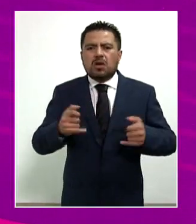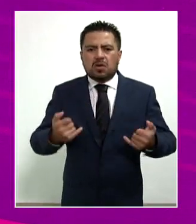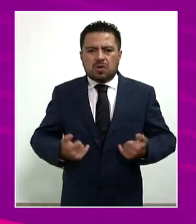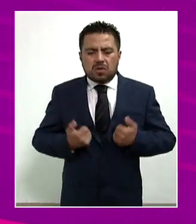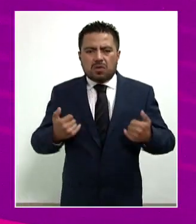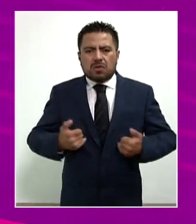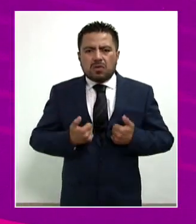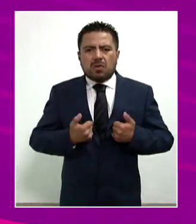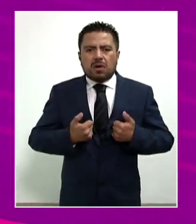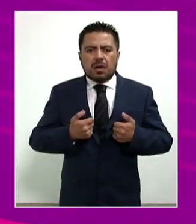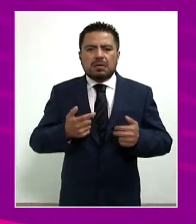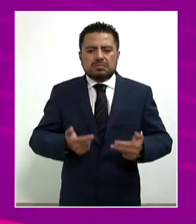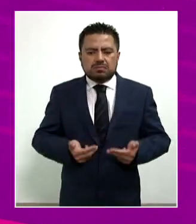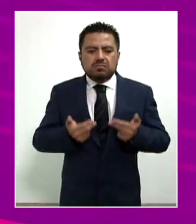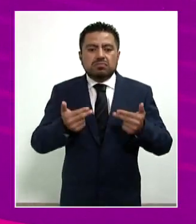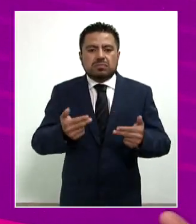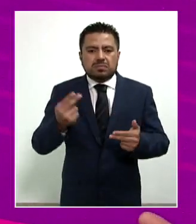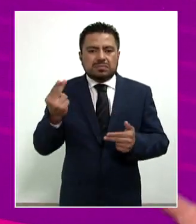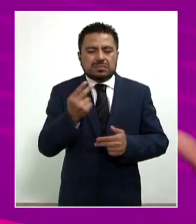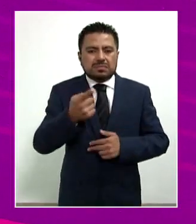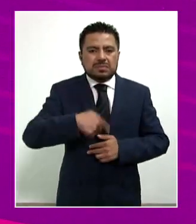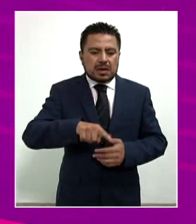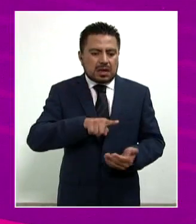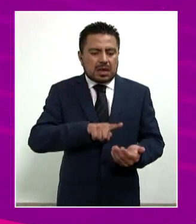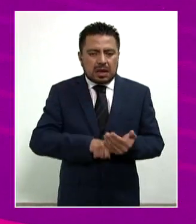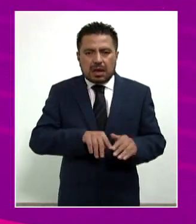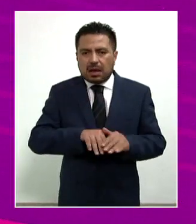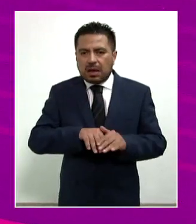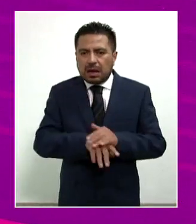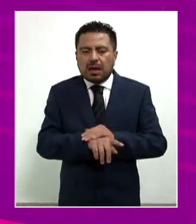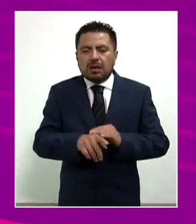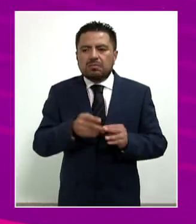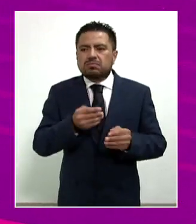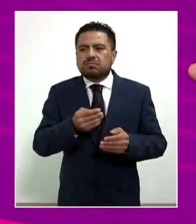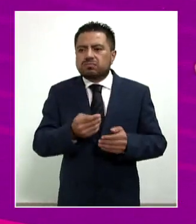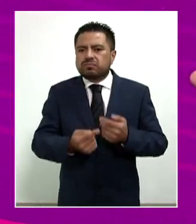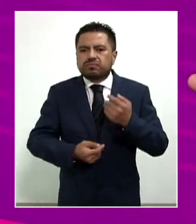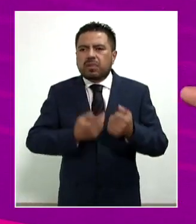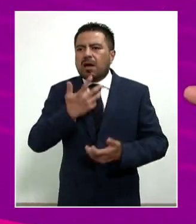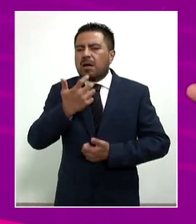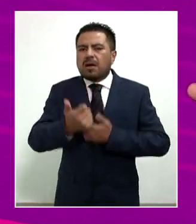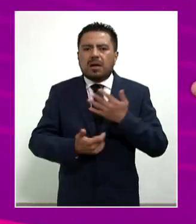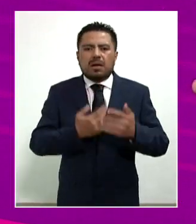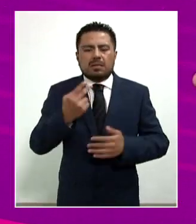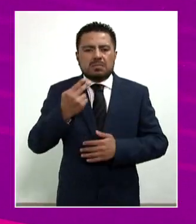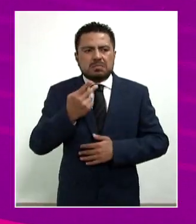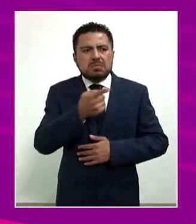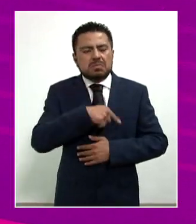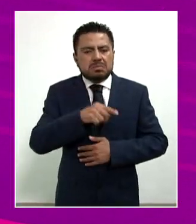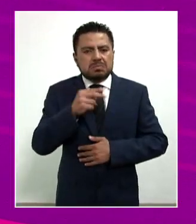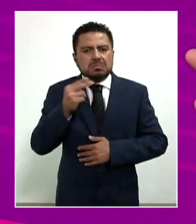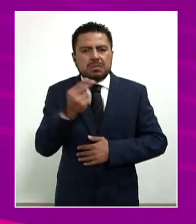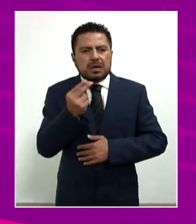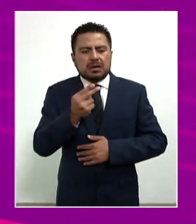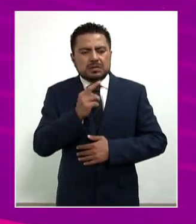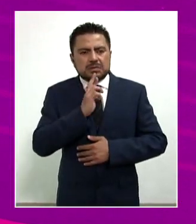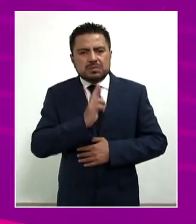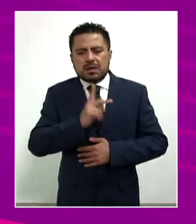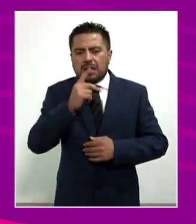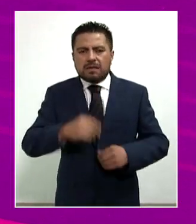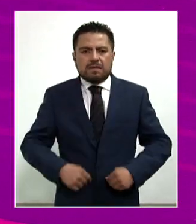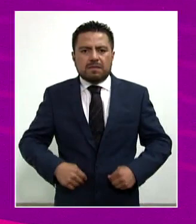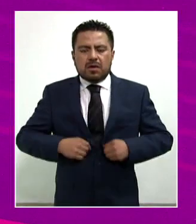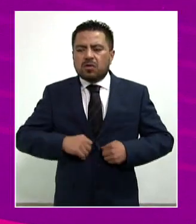jóvenes, es generar, de entrada, un discurso de mereces una vida digna. Todos los